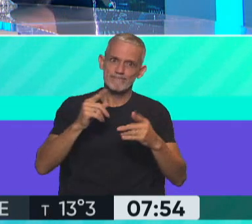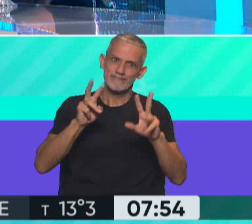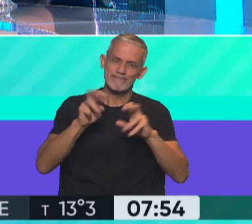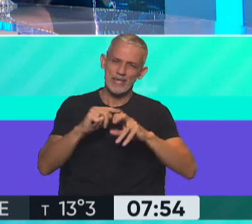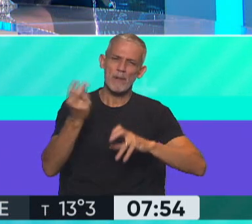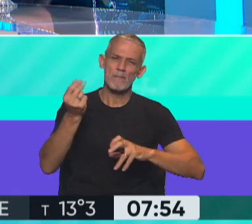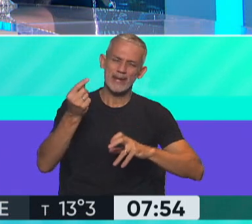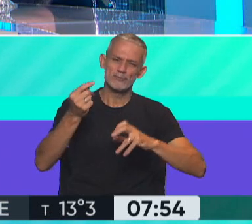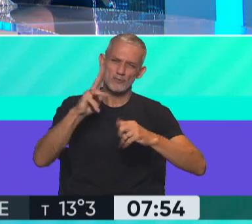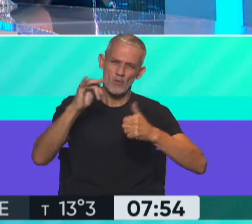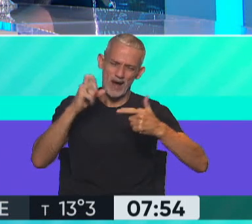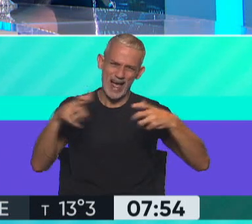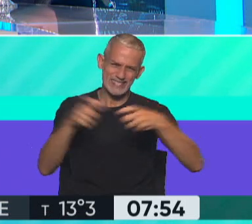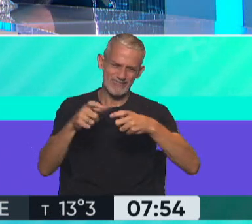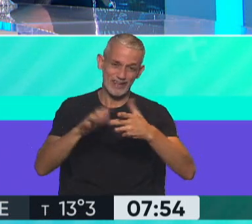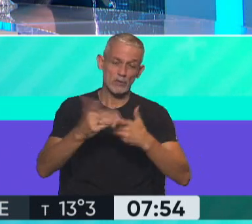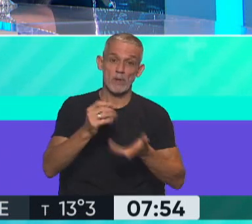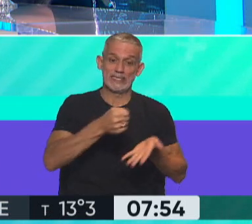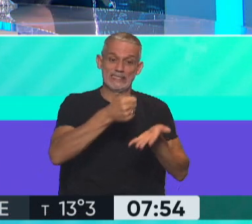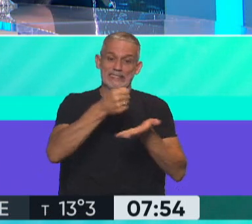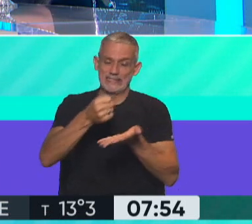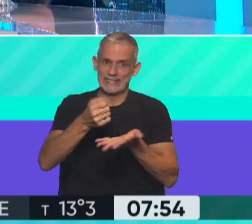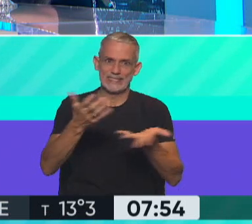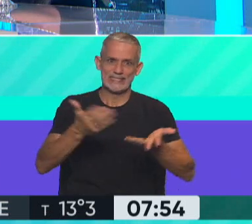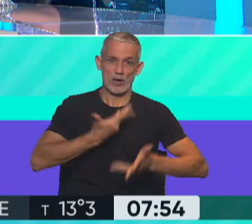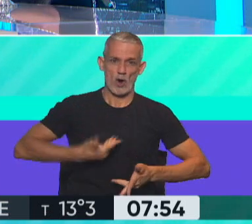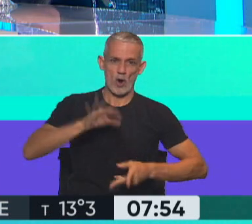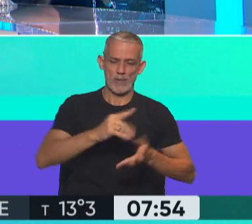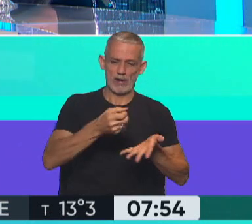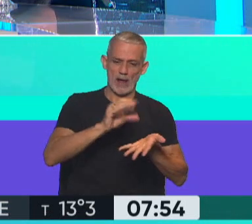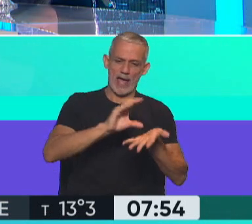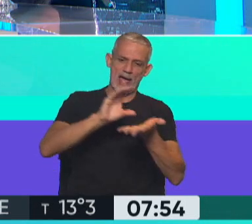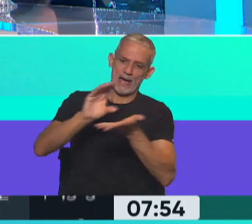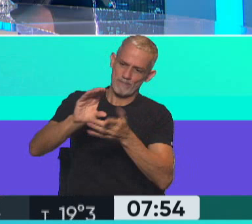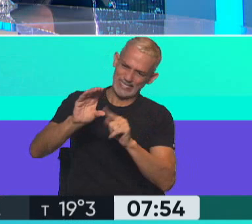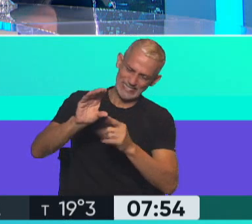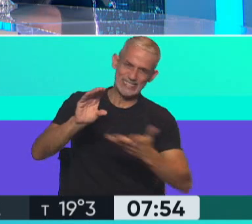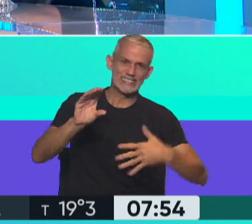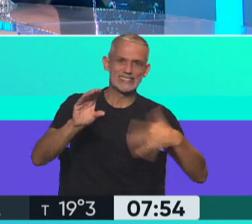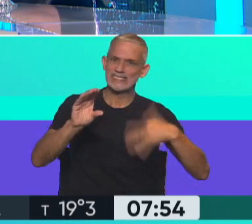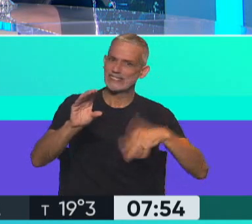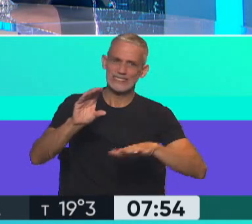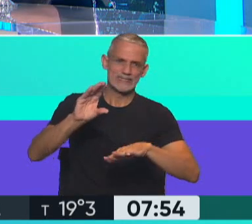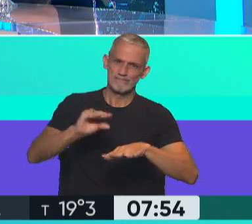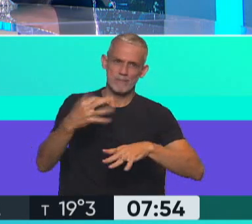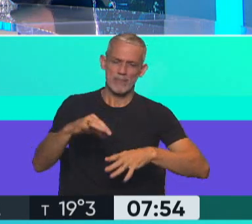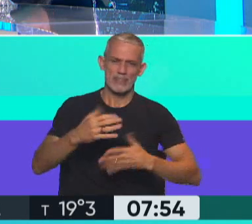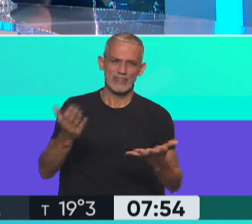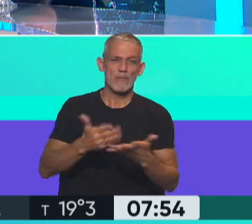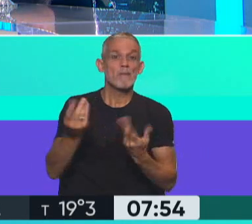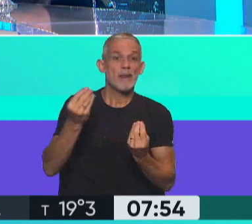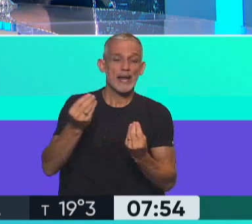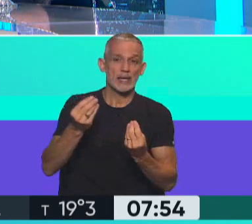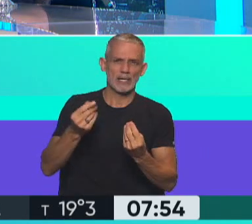tarifas, más precisamente por los subsidios energéticos que destina el Estado Nacional, que son muy elevados a subsidiar